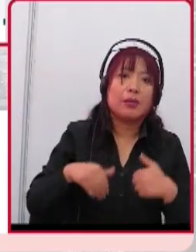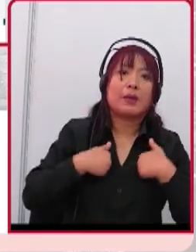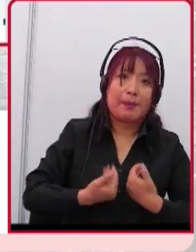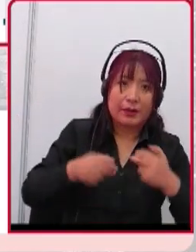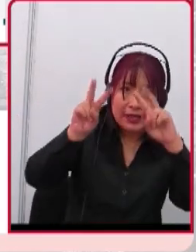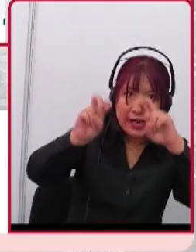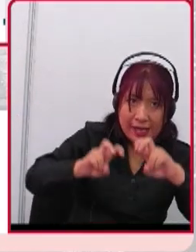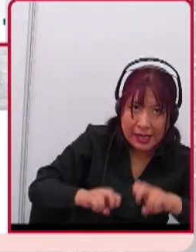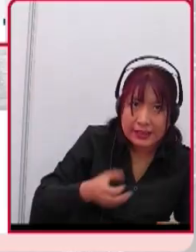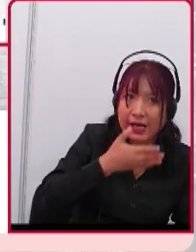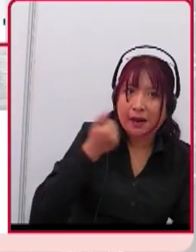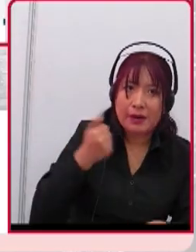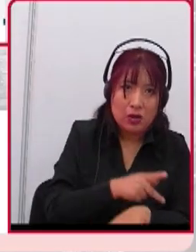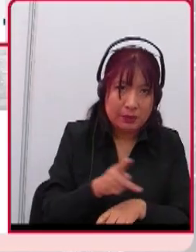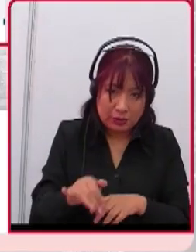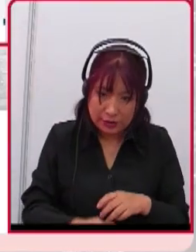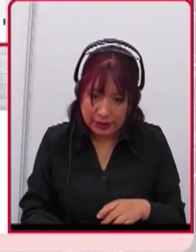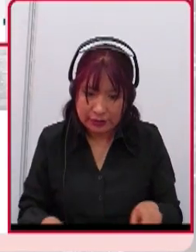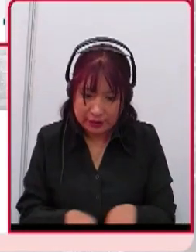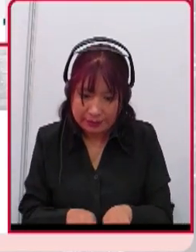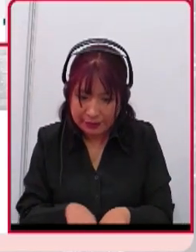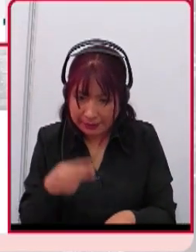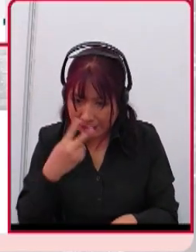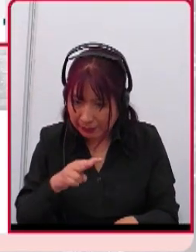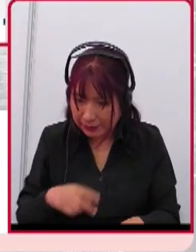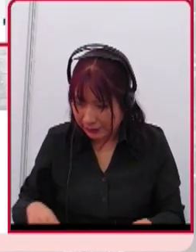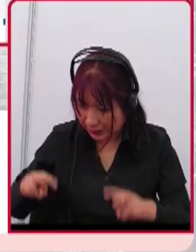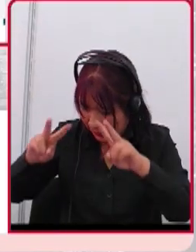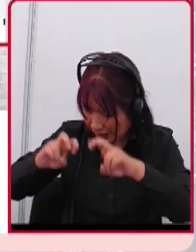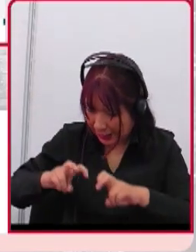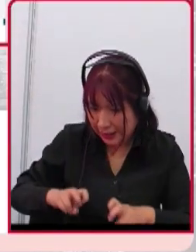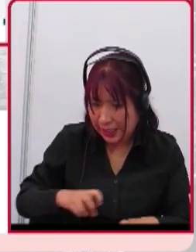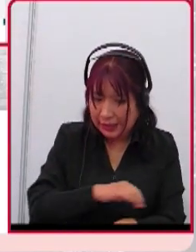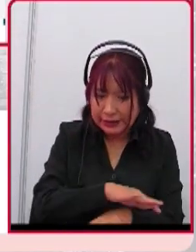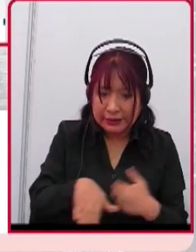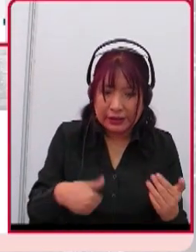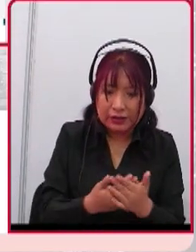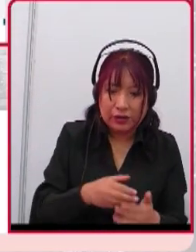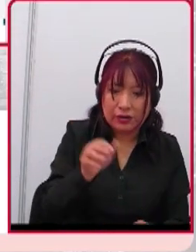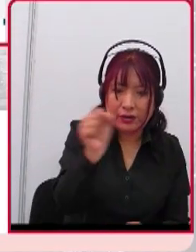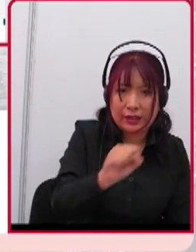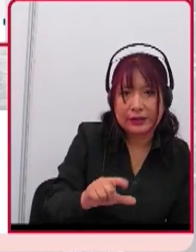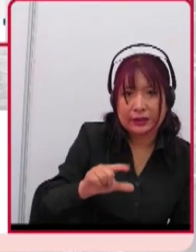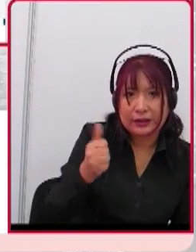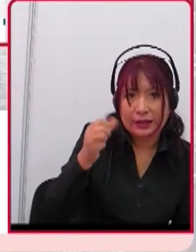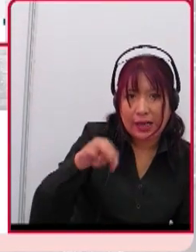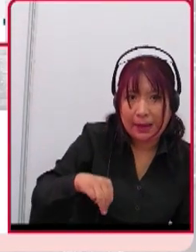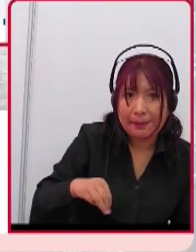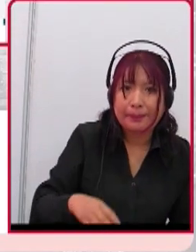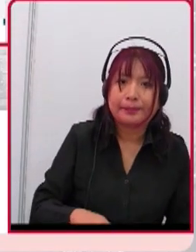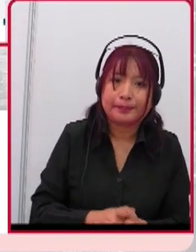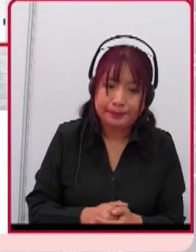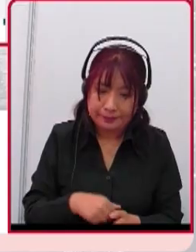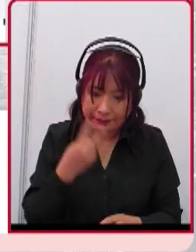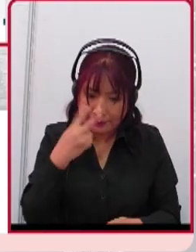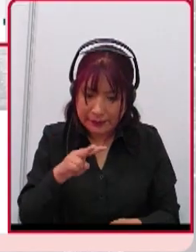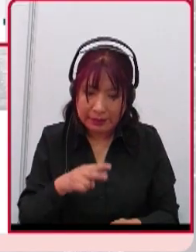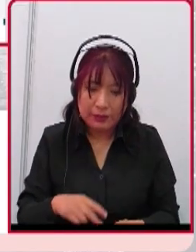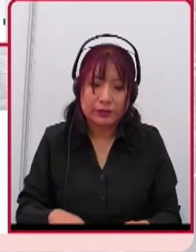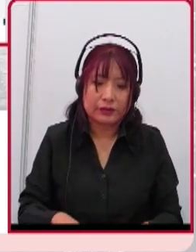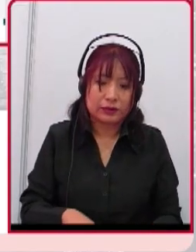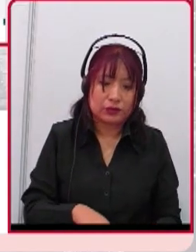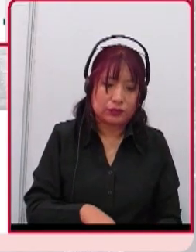el análisis de trayectoria y localización de SLAM. Se trabajó directamente, lo que vemos en la primera imagen es